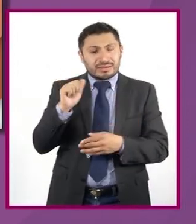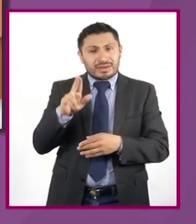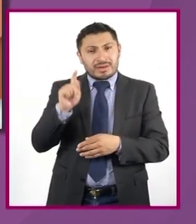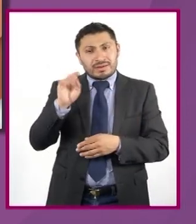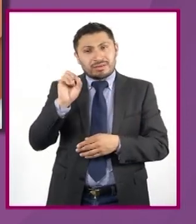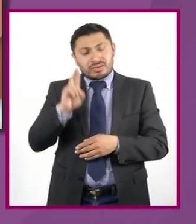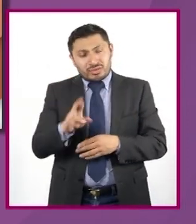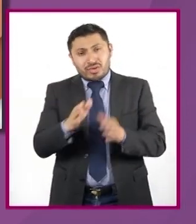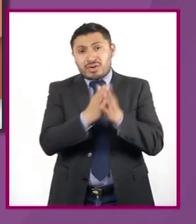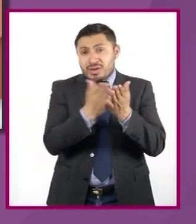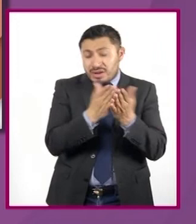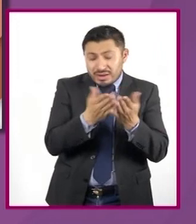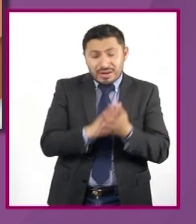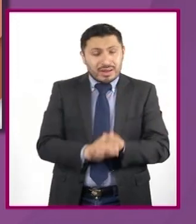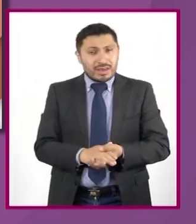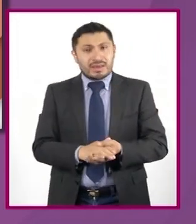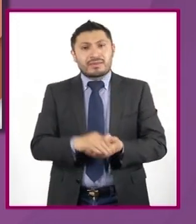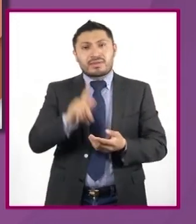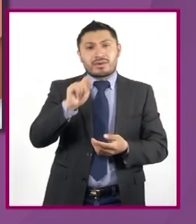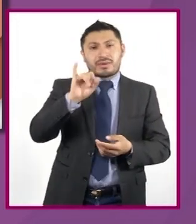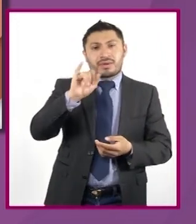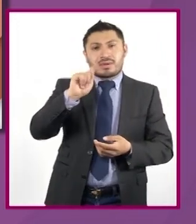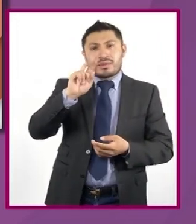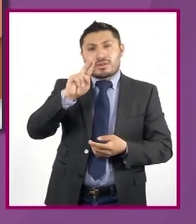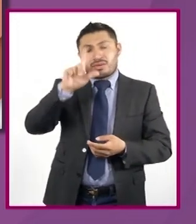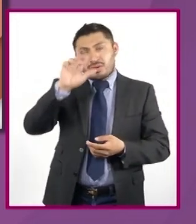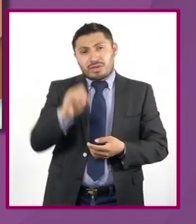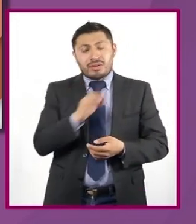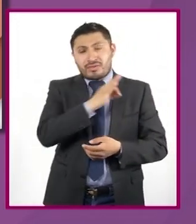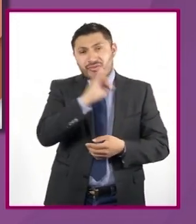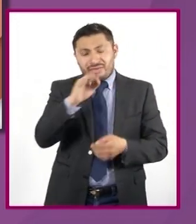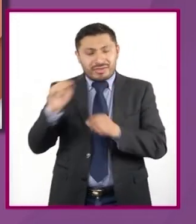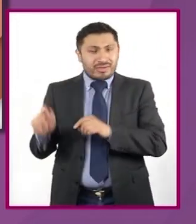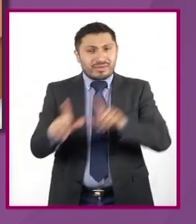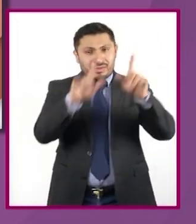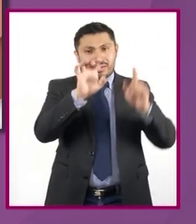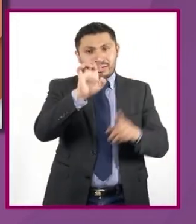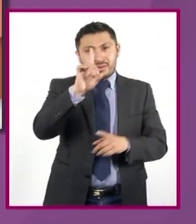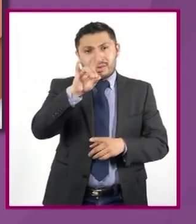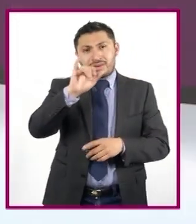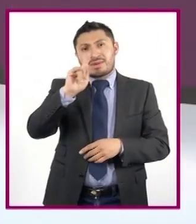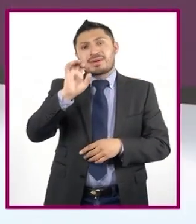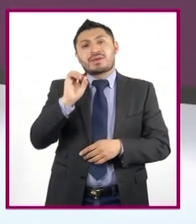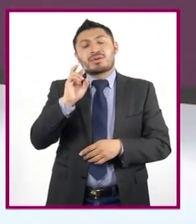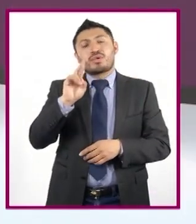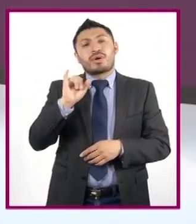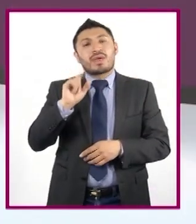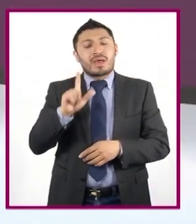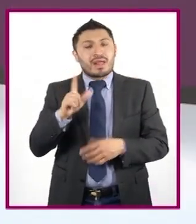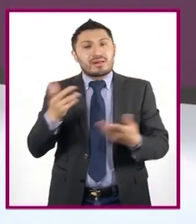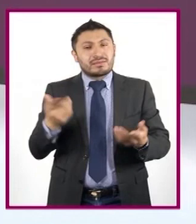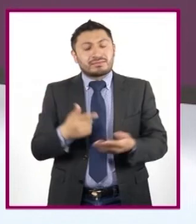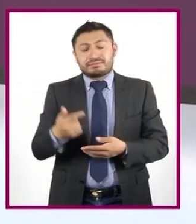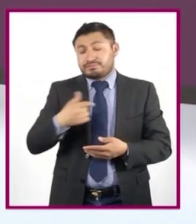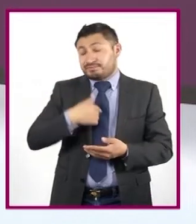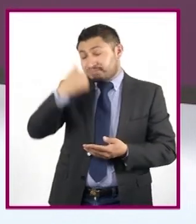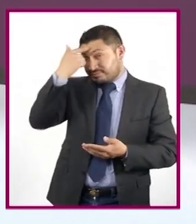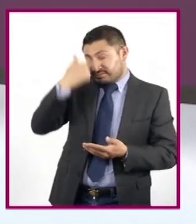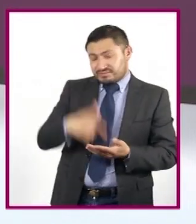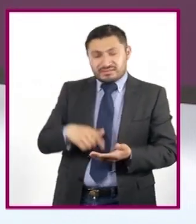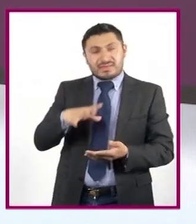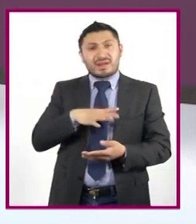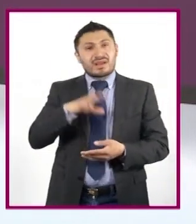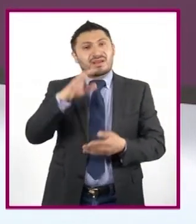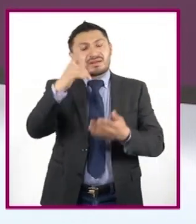del autor, título, fecha de publicación y editorial. Yo digo que las